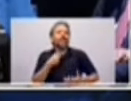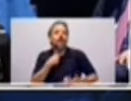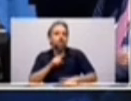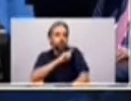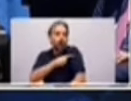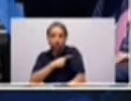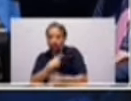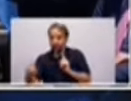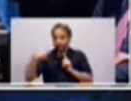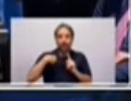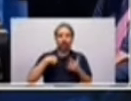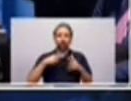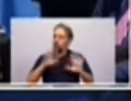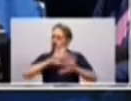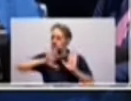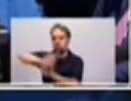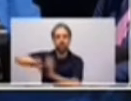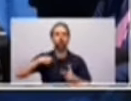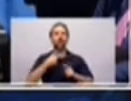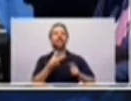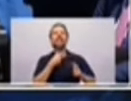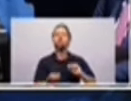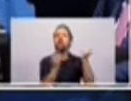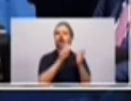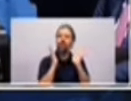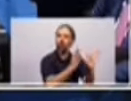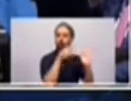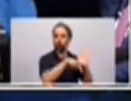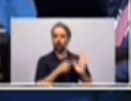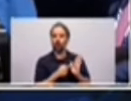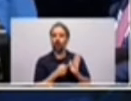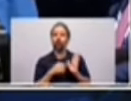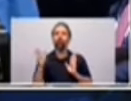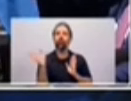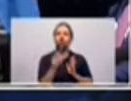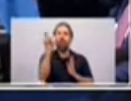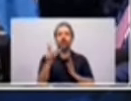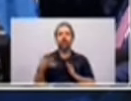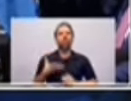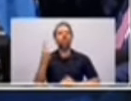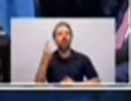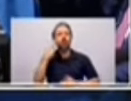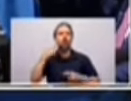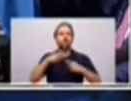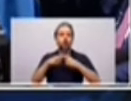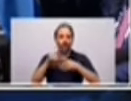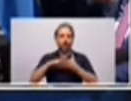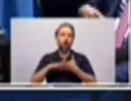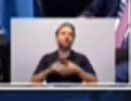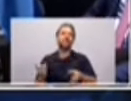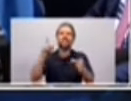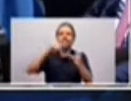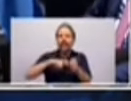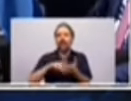a salir de esto? ¿Cómo se empieza a reconducir a este gobierno? No, y un poco también referencia a eso, qué importante, la otra vez lo hablábamos, también la